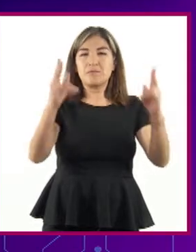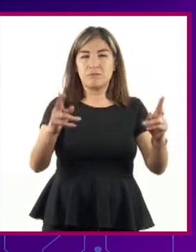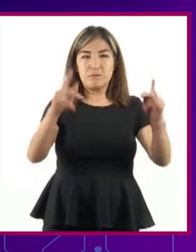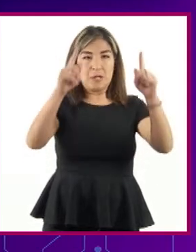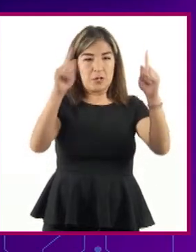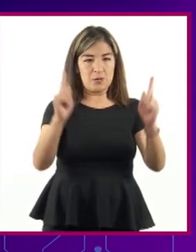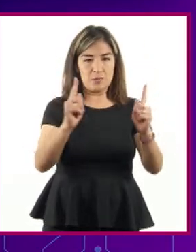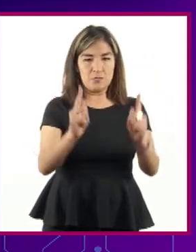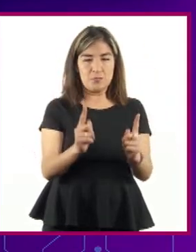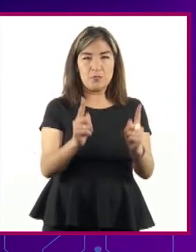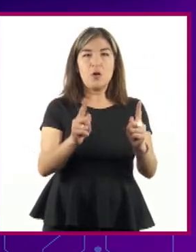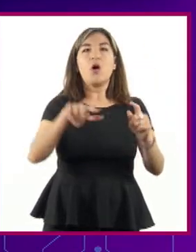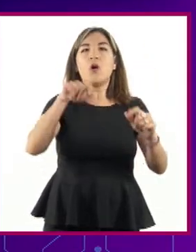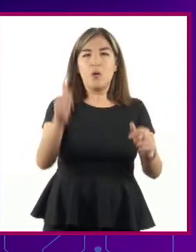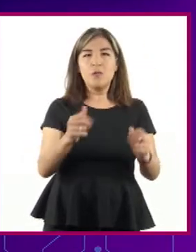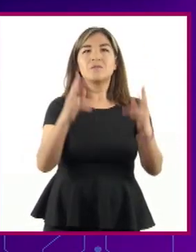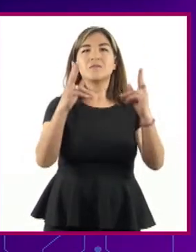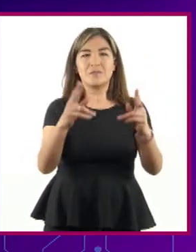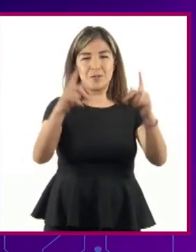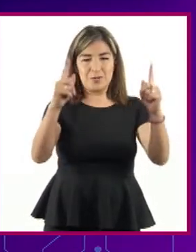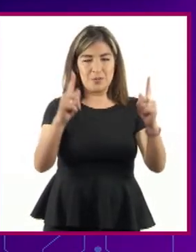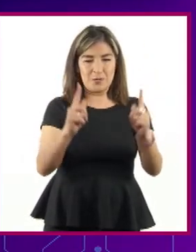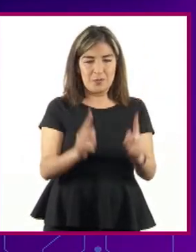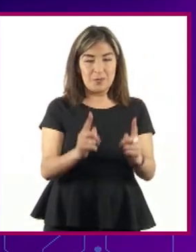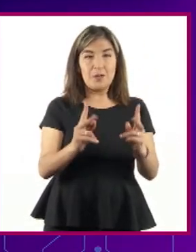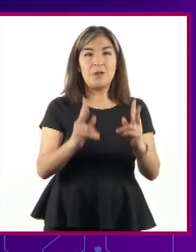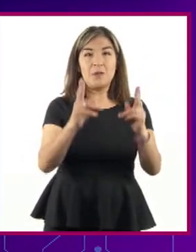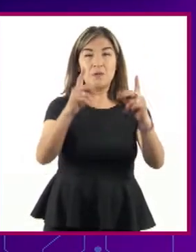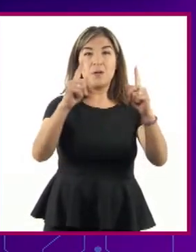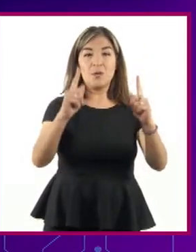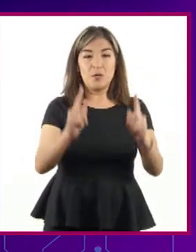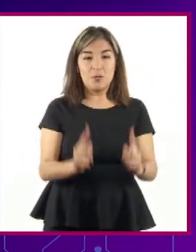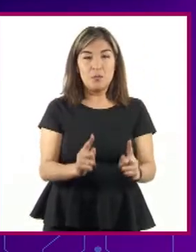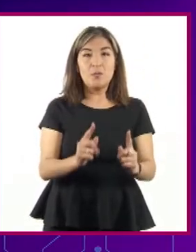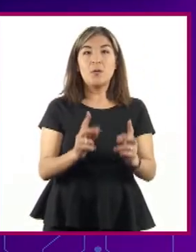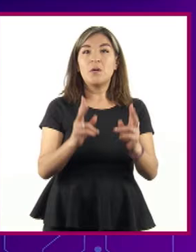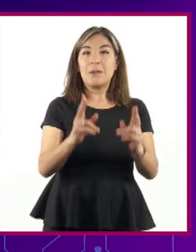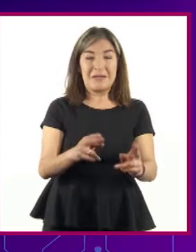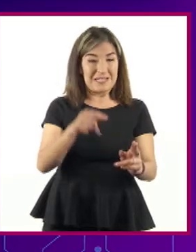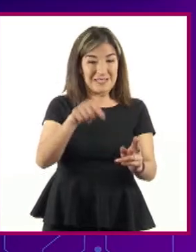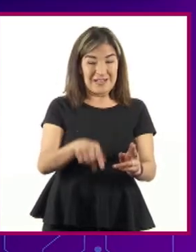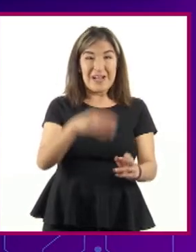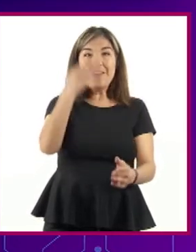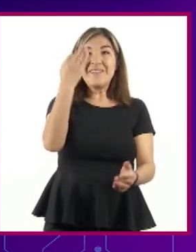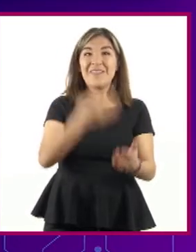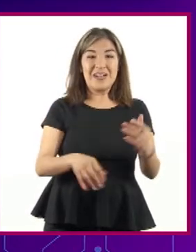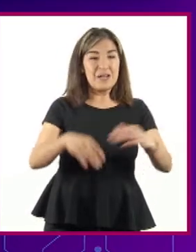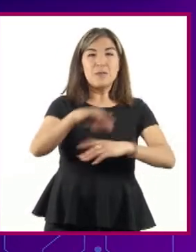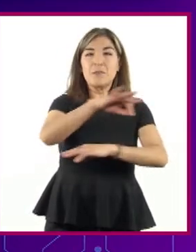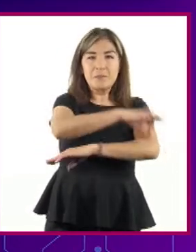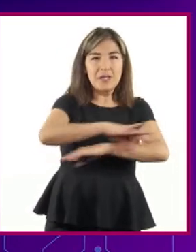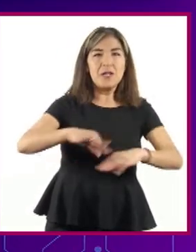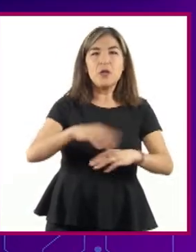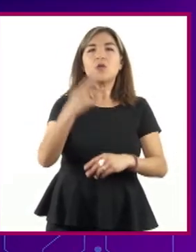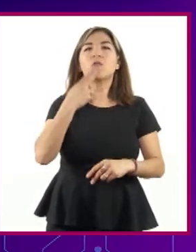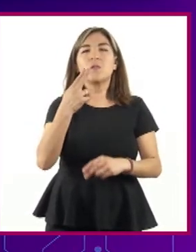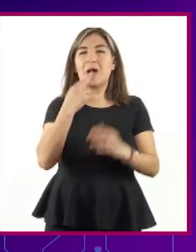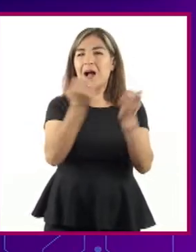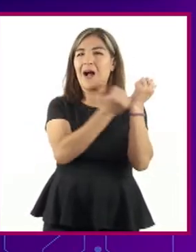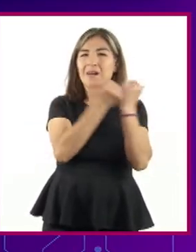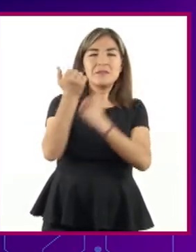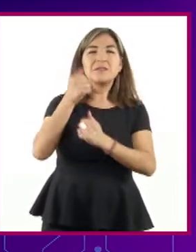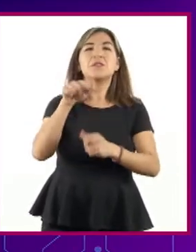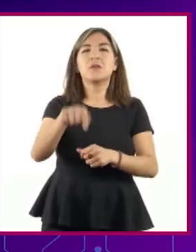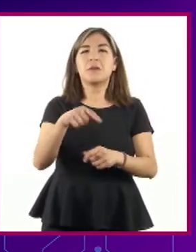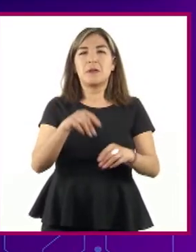esta cortaba otras varas. Cuando la vara unidad no alcanzaba a medir algo, utilizaba una caña que